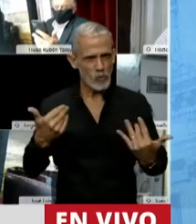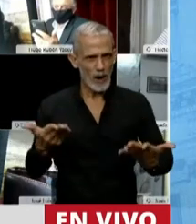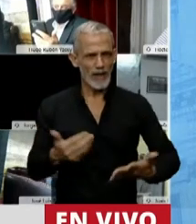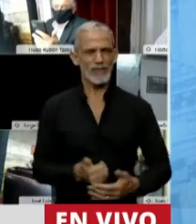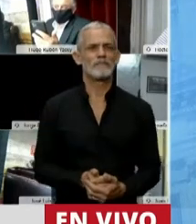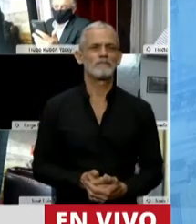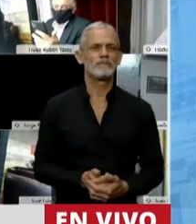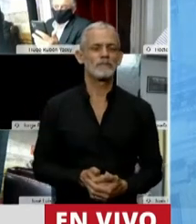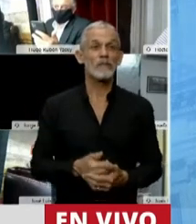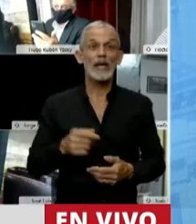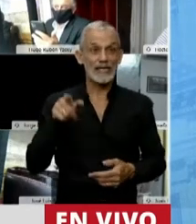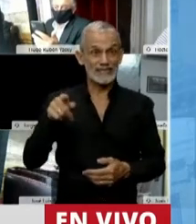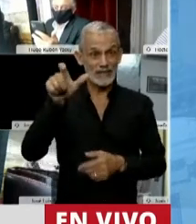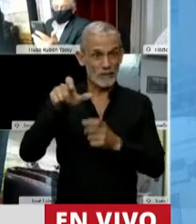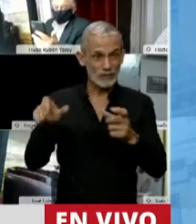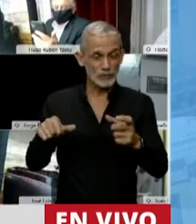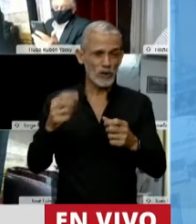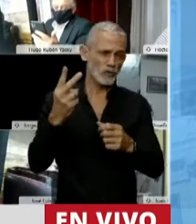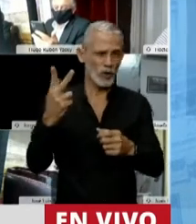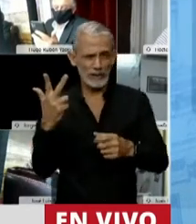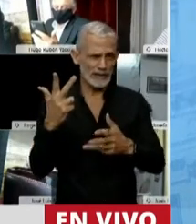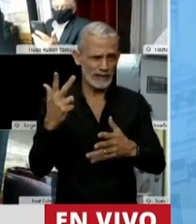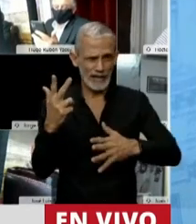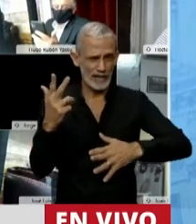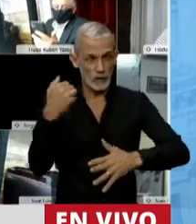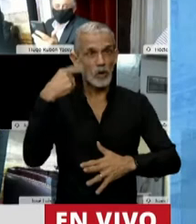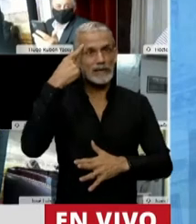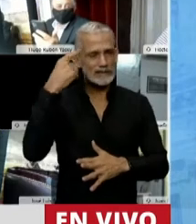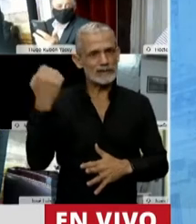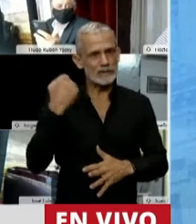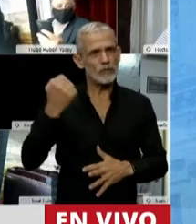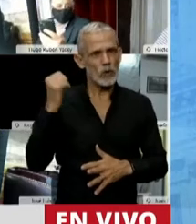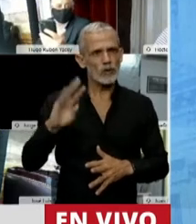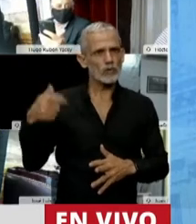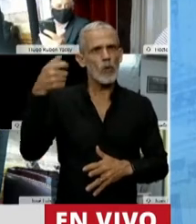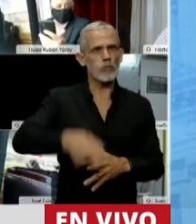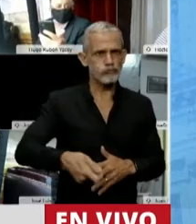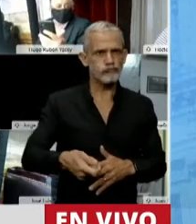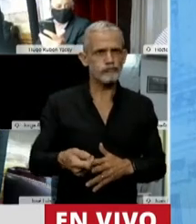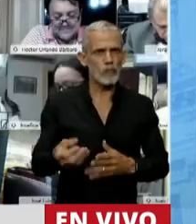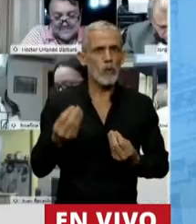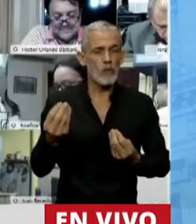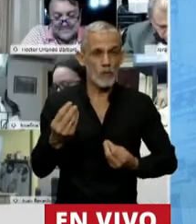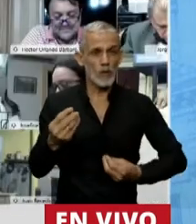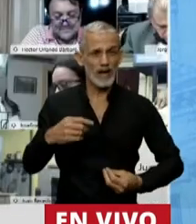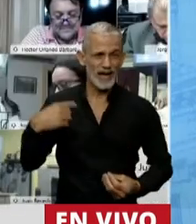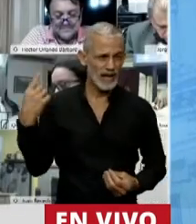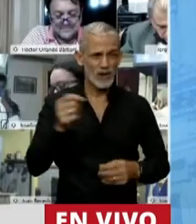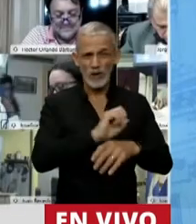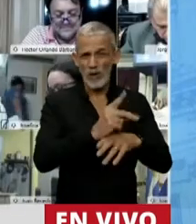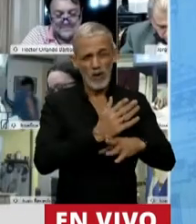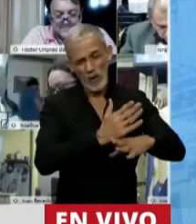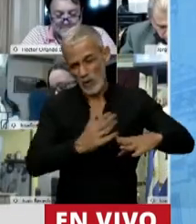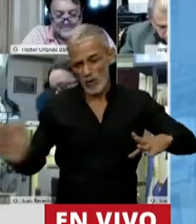los los cuadrantes considero muy importante ya que en toda la pandemia